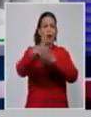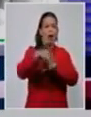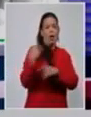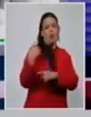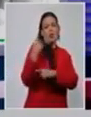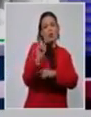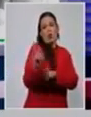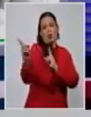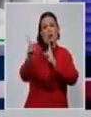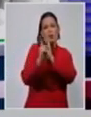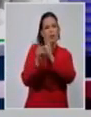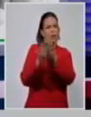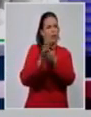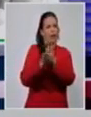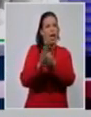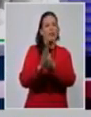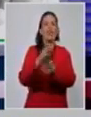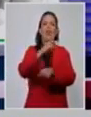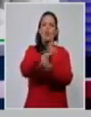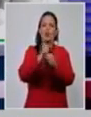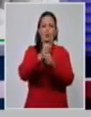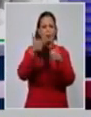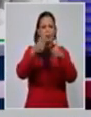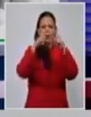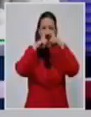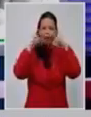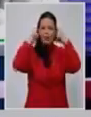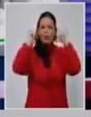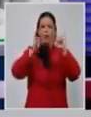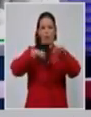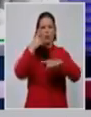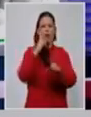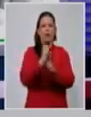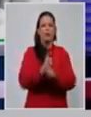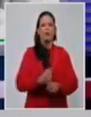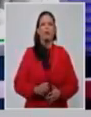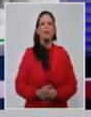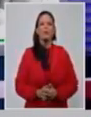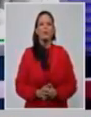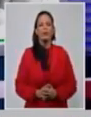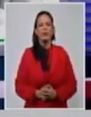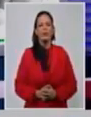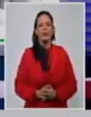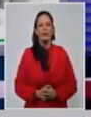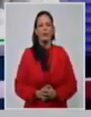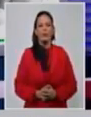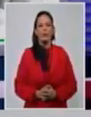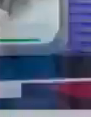por supuesto, use correctamente el nasobuco. Nos vemos mañana. Muy buenos días.